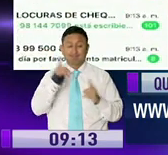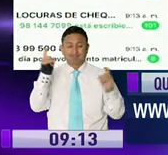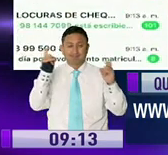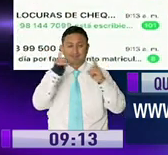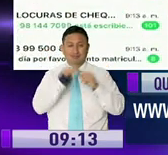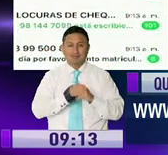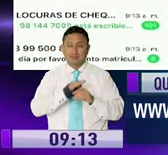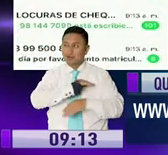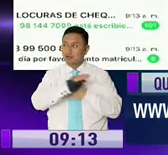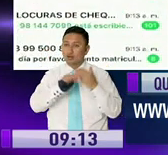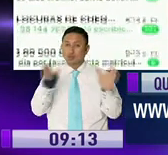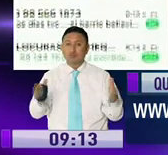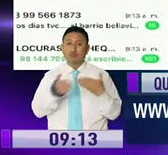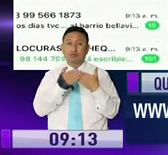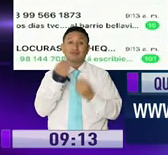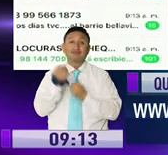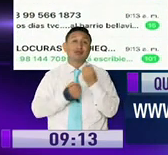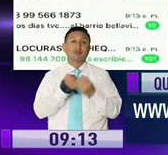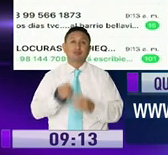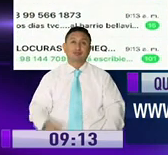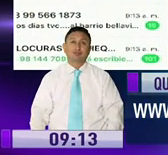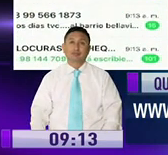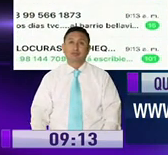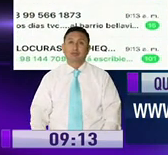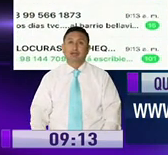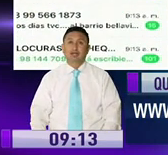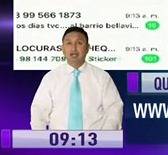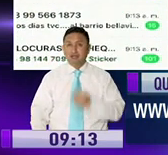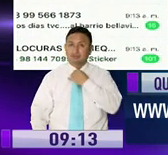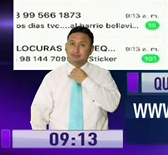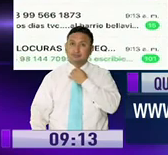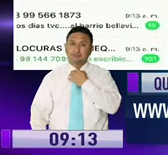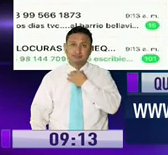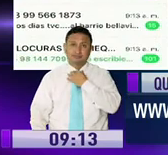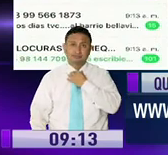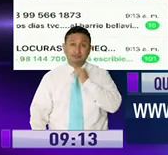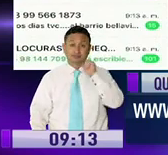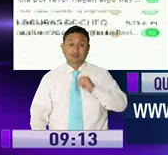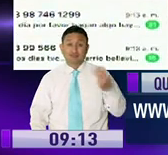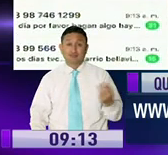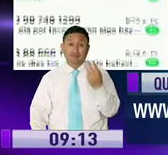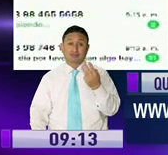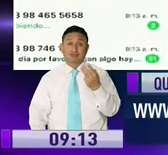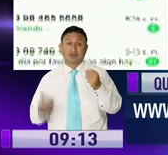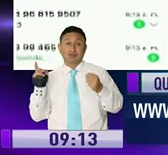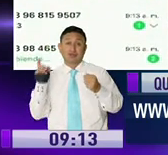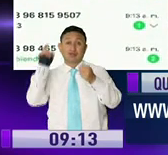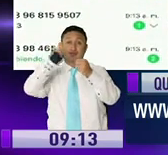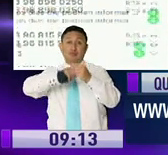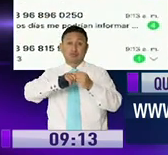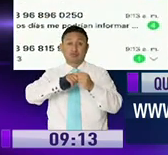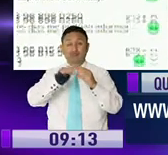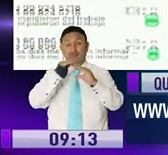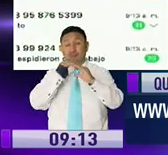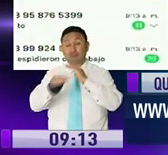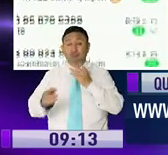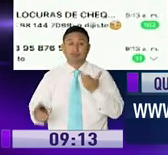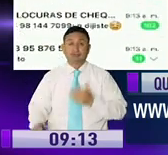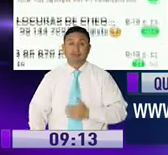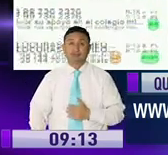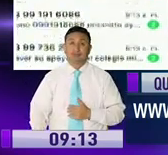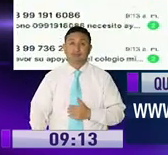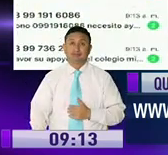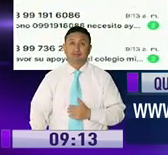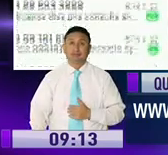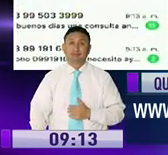fronteras están cerradas, ¿qué hacer? No? También es una realidad bastante difícil. Ahí también el link le sirve, ¿no? Del municipio, puede ser. Le